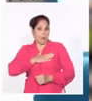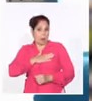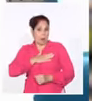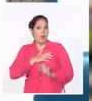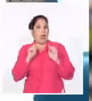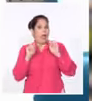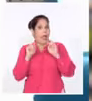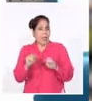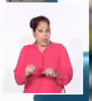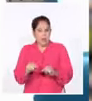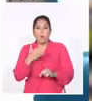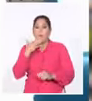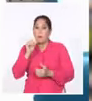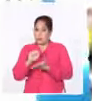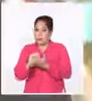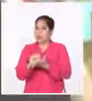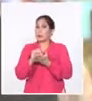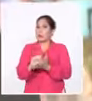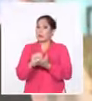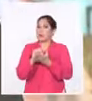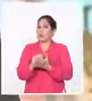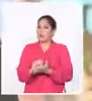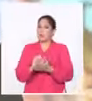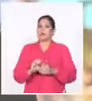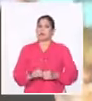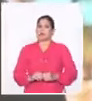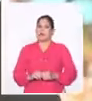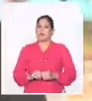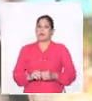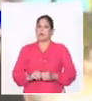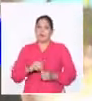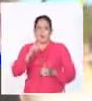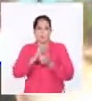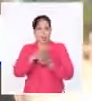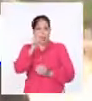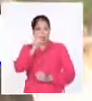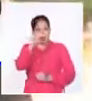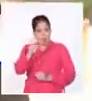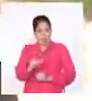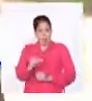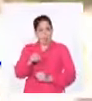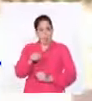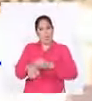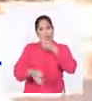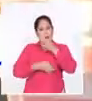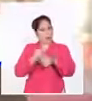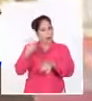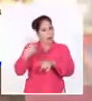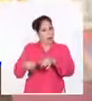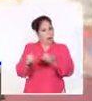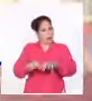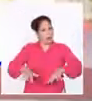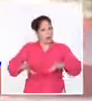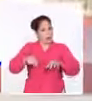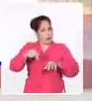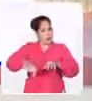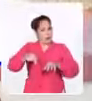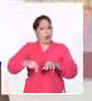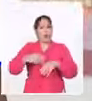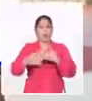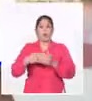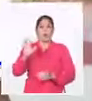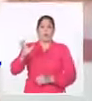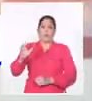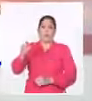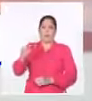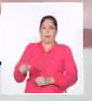que presta muy buen servicio de caja extra. La colega matancera ha puesto sobre el tapete otro de los problemas que enfrenta hoy la bancarización